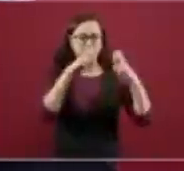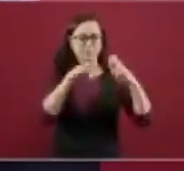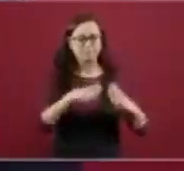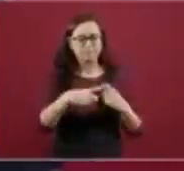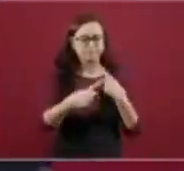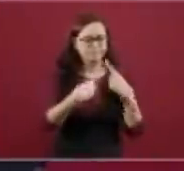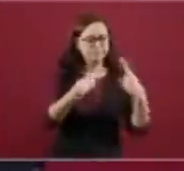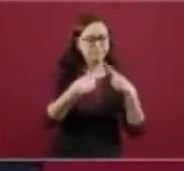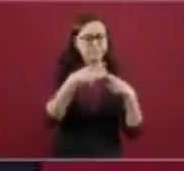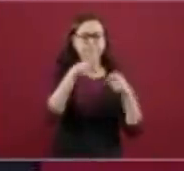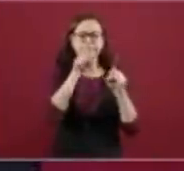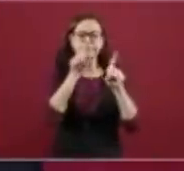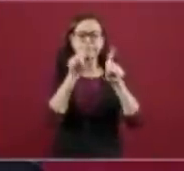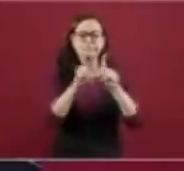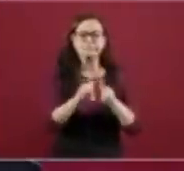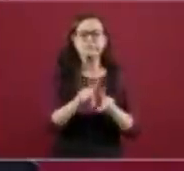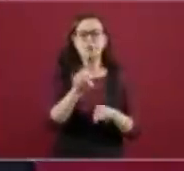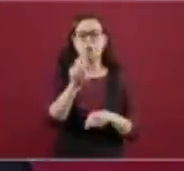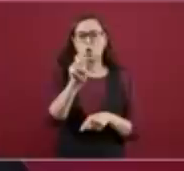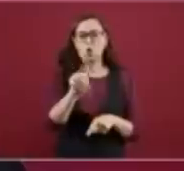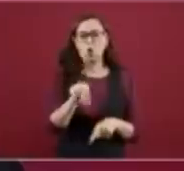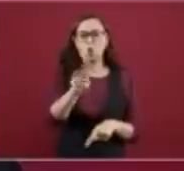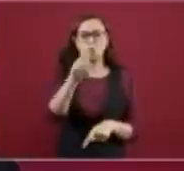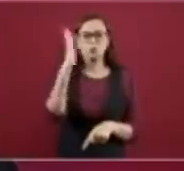presidenta de la ONU,